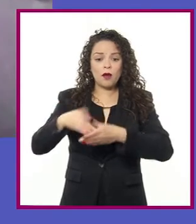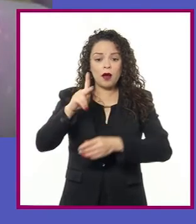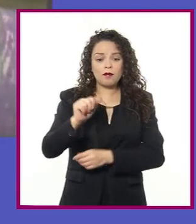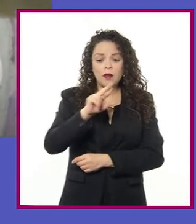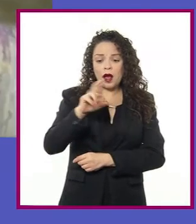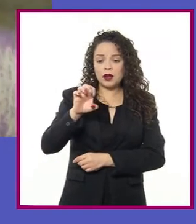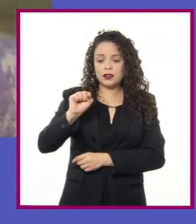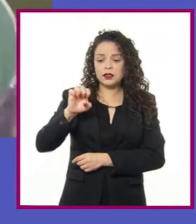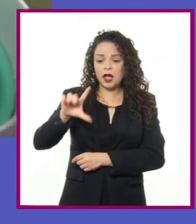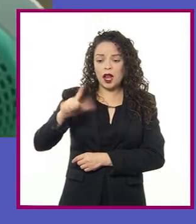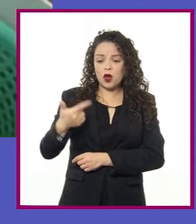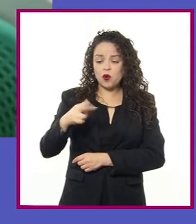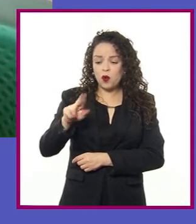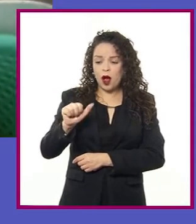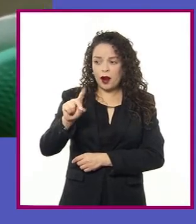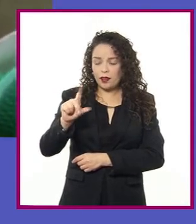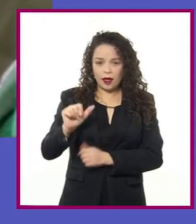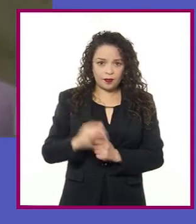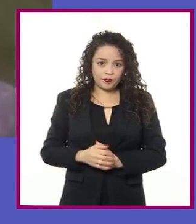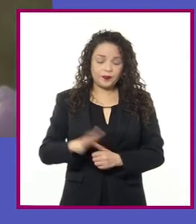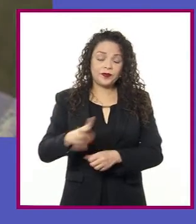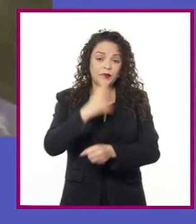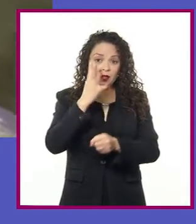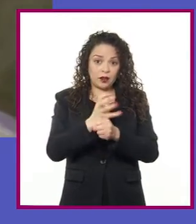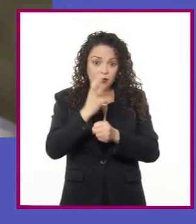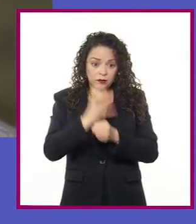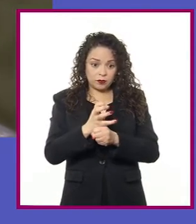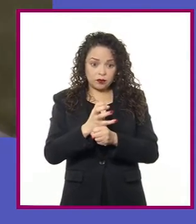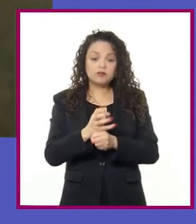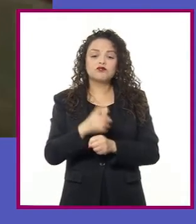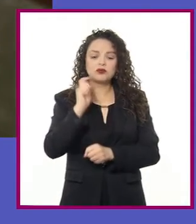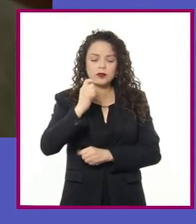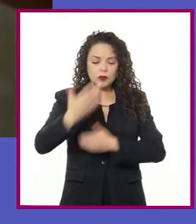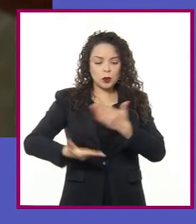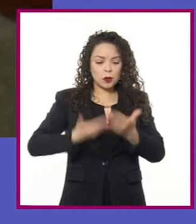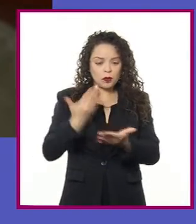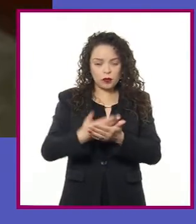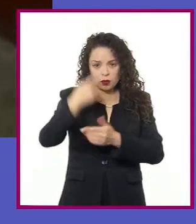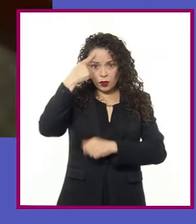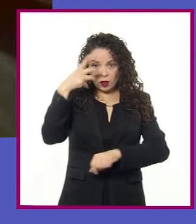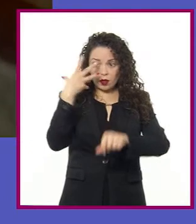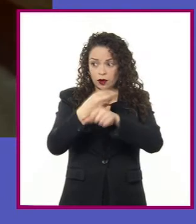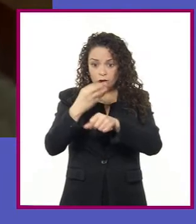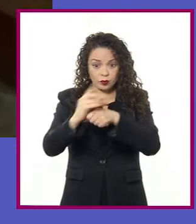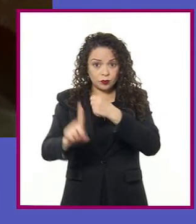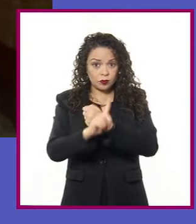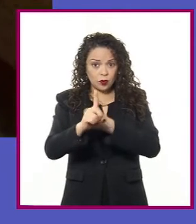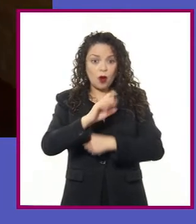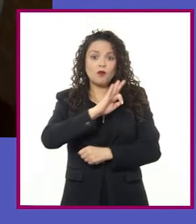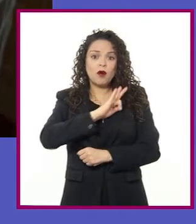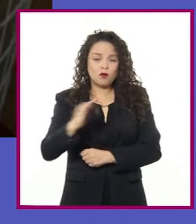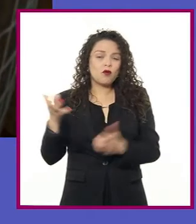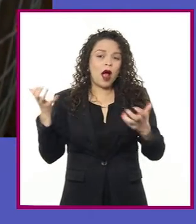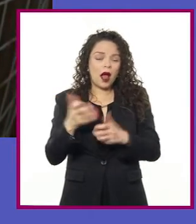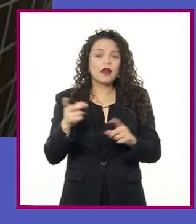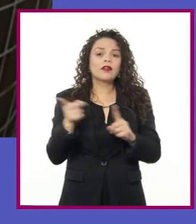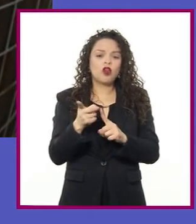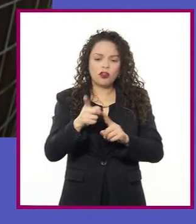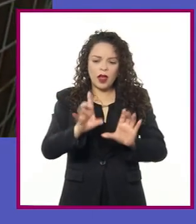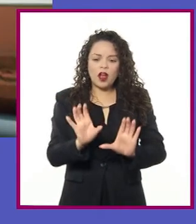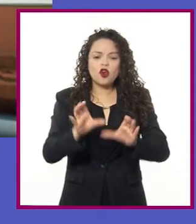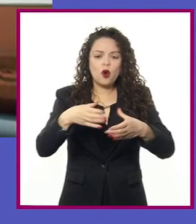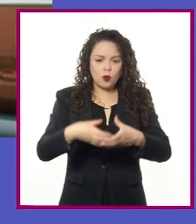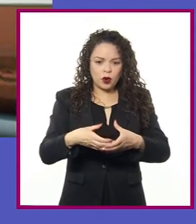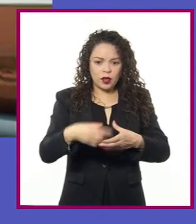cuarto paso es verificar si las propuestas de solución también pueden aplicarse en la comunidad. Para la población de Parres